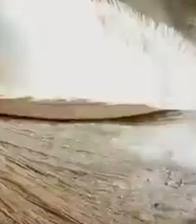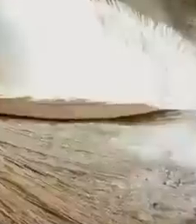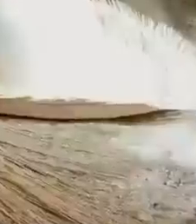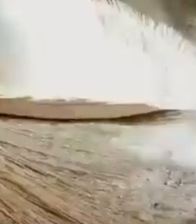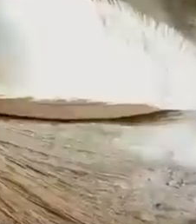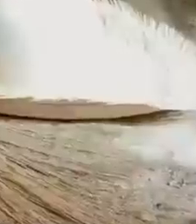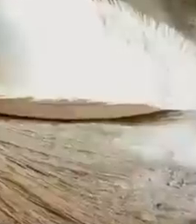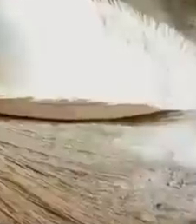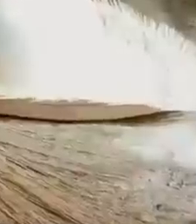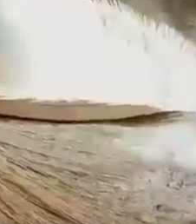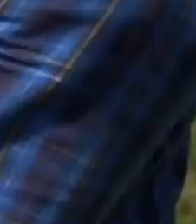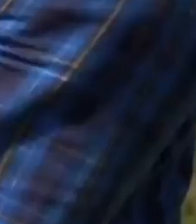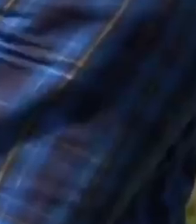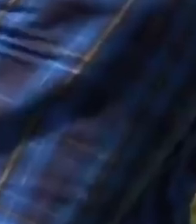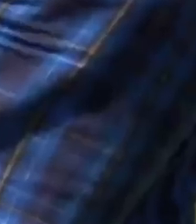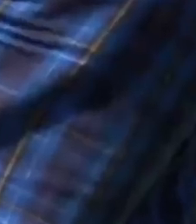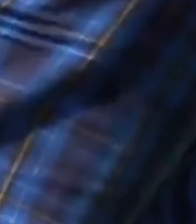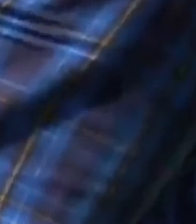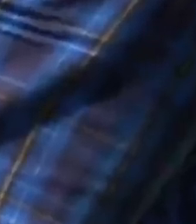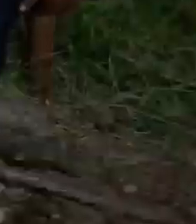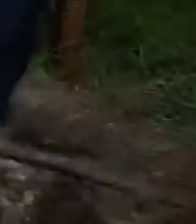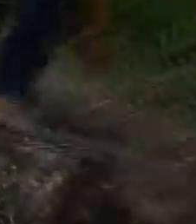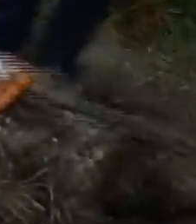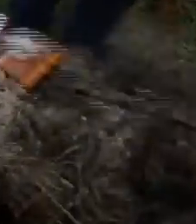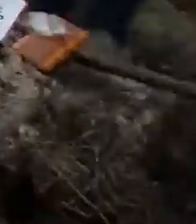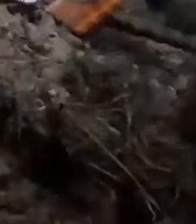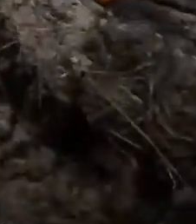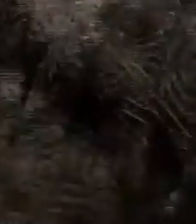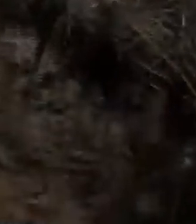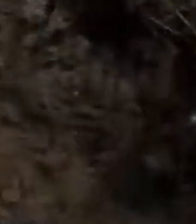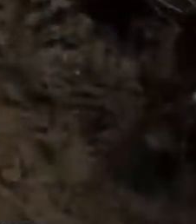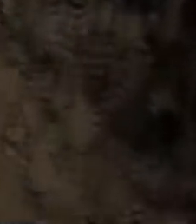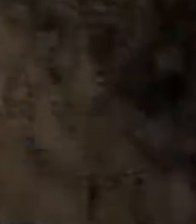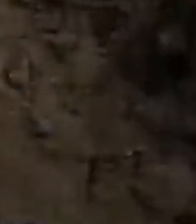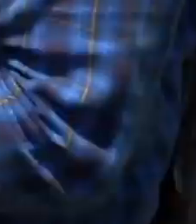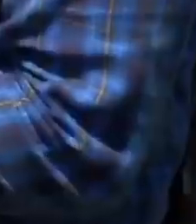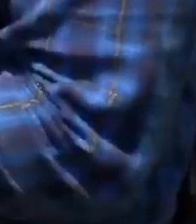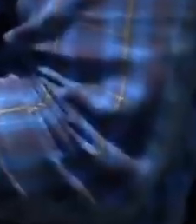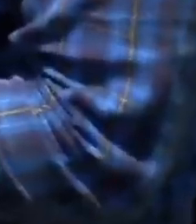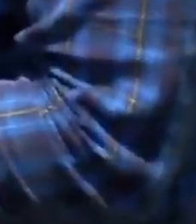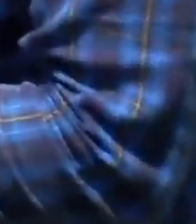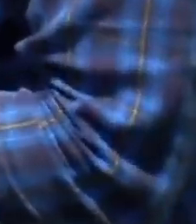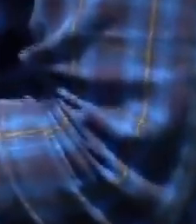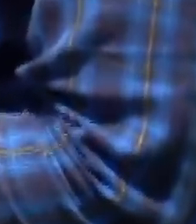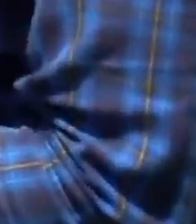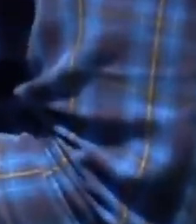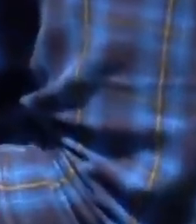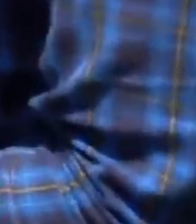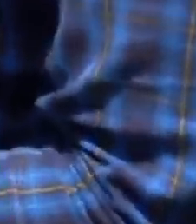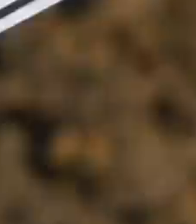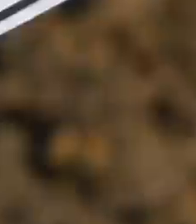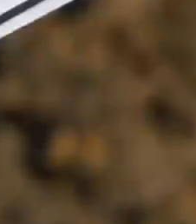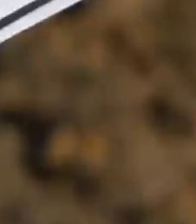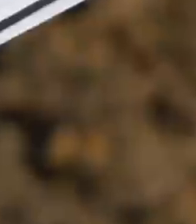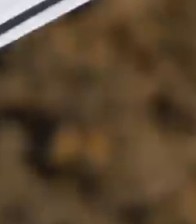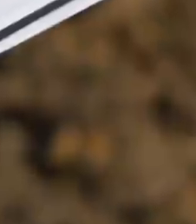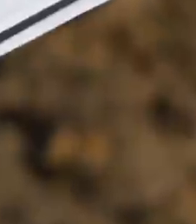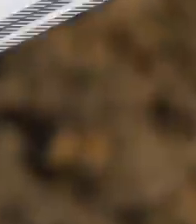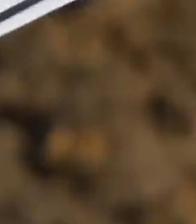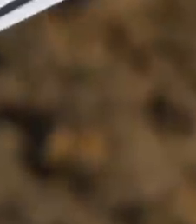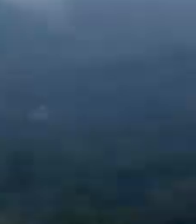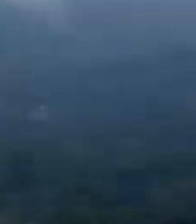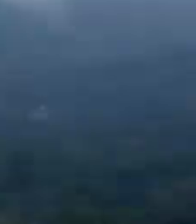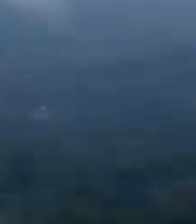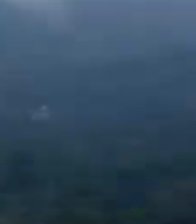en la ruta del Tren Maya. Y mano a mano con el INAH, rescatamos un total de 1.998 monumentos